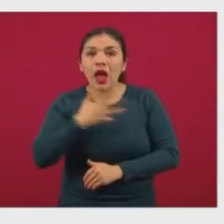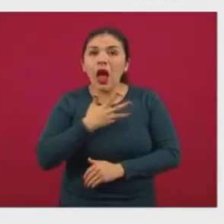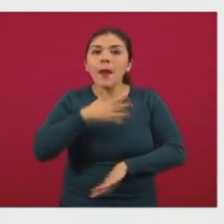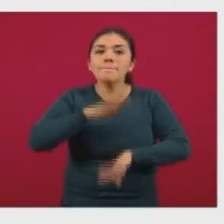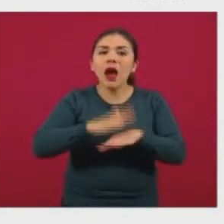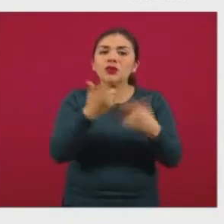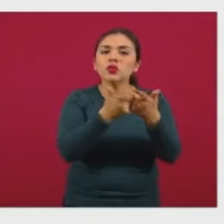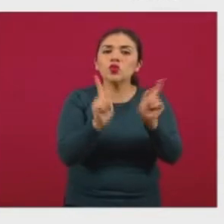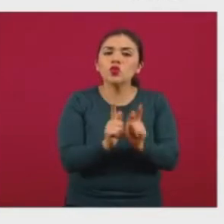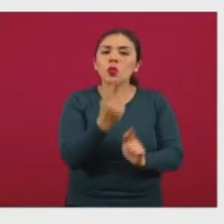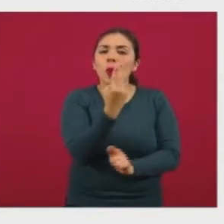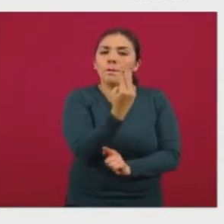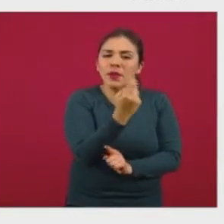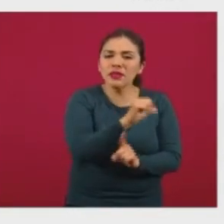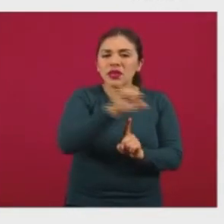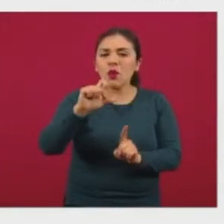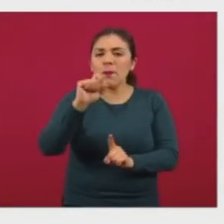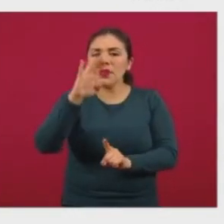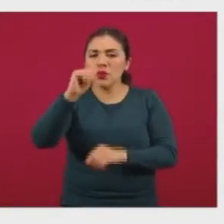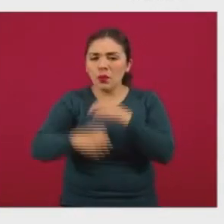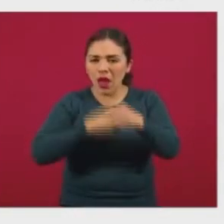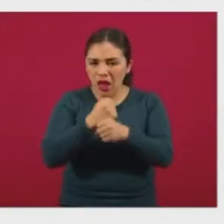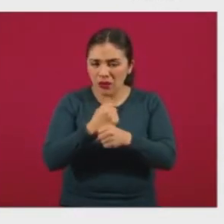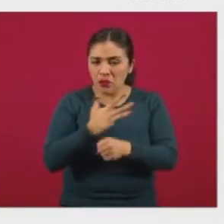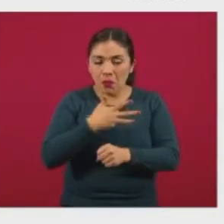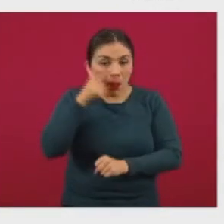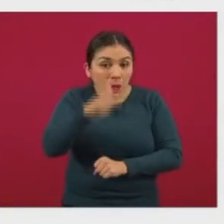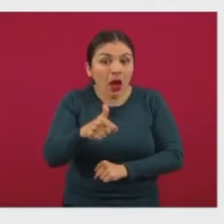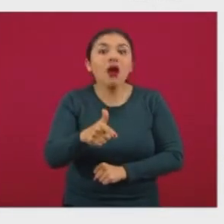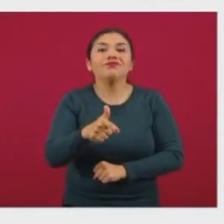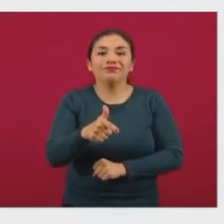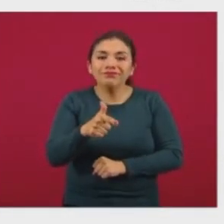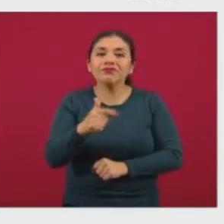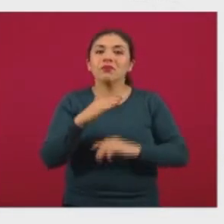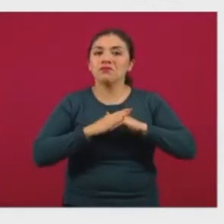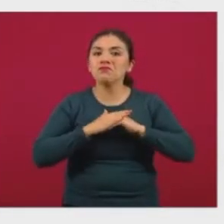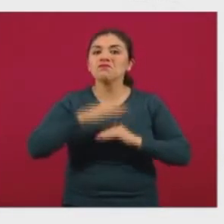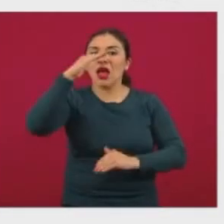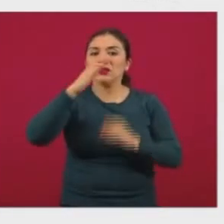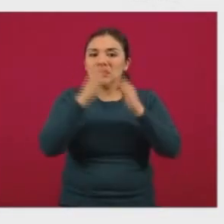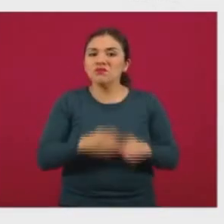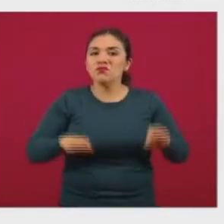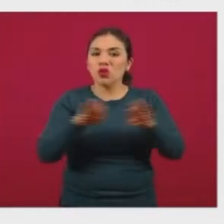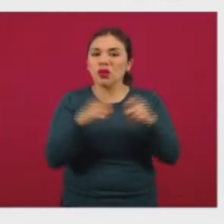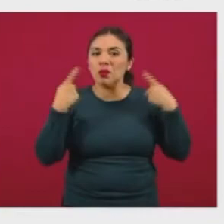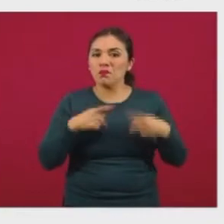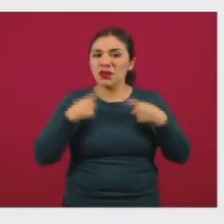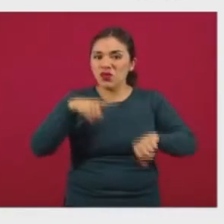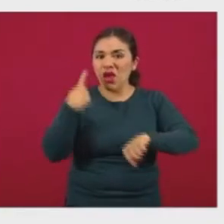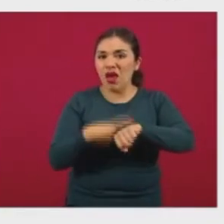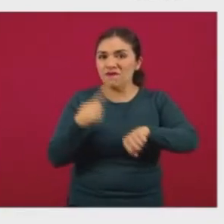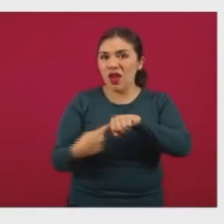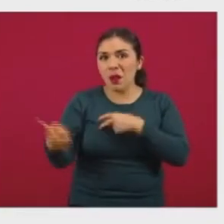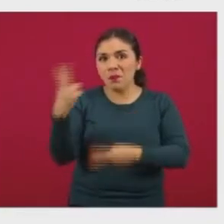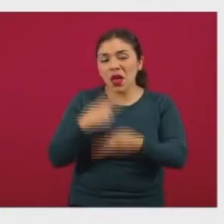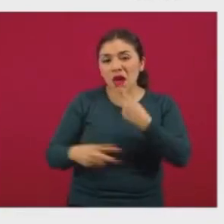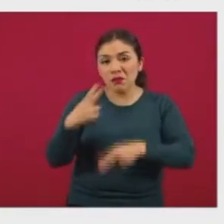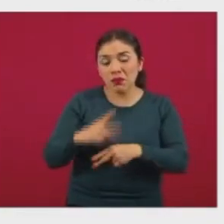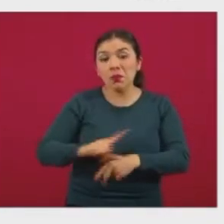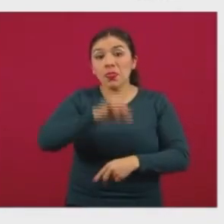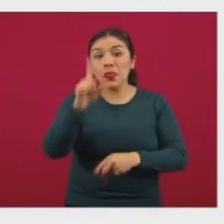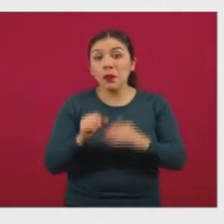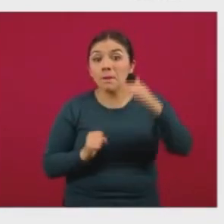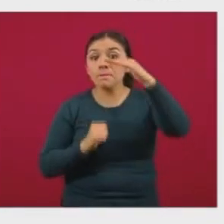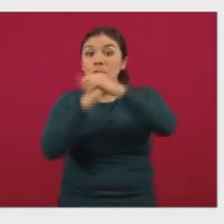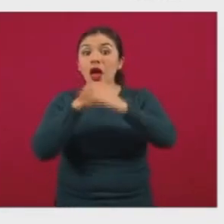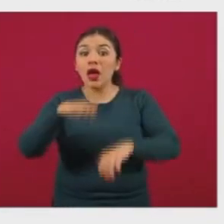de 25 a 29 años, en donde empezamos a ver un incremento importante de la afectación, pues una vez que llega